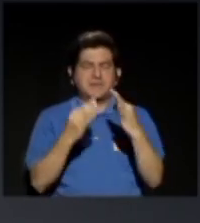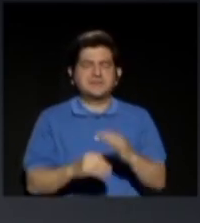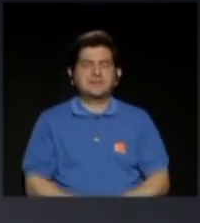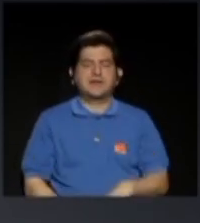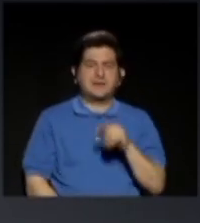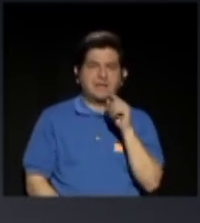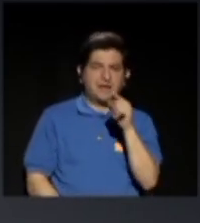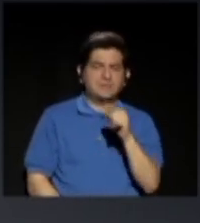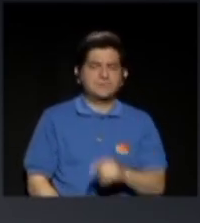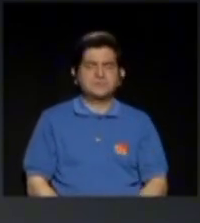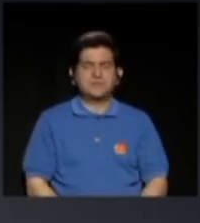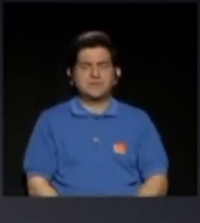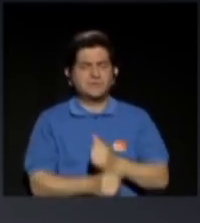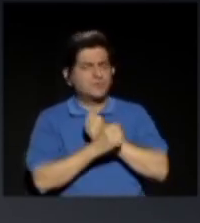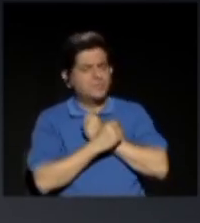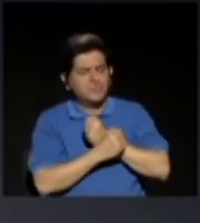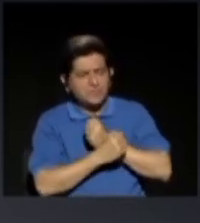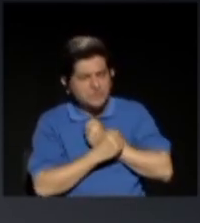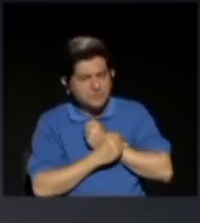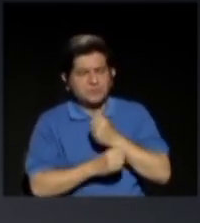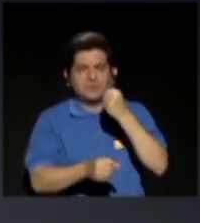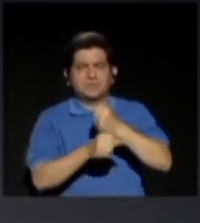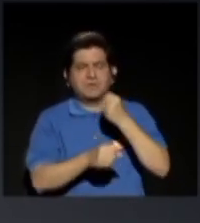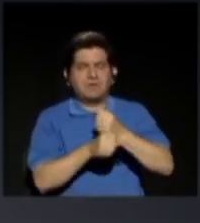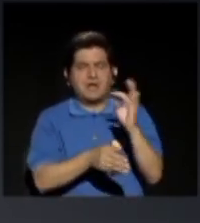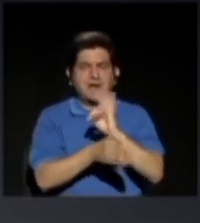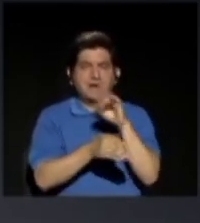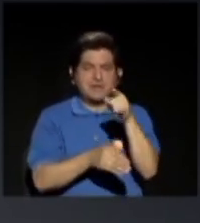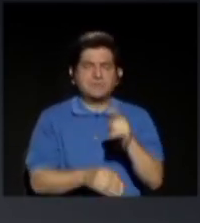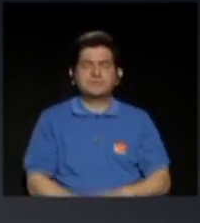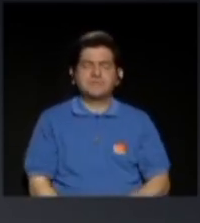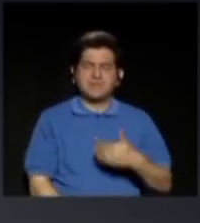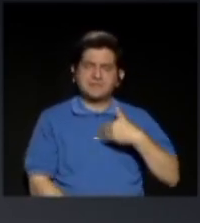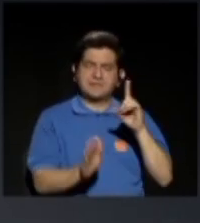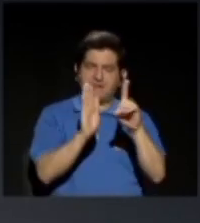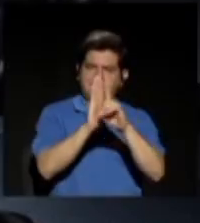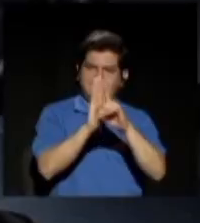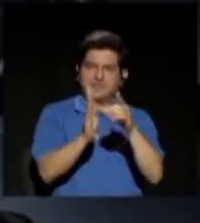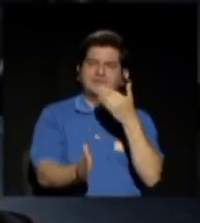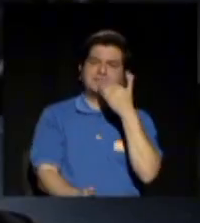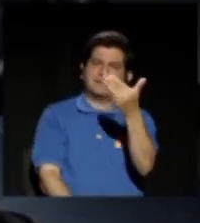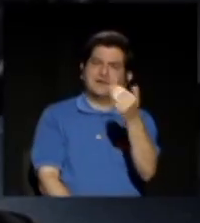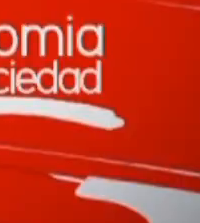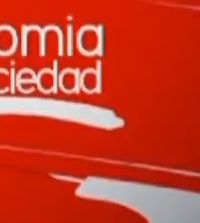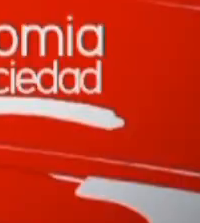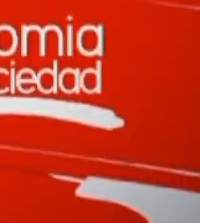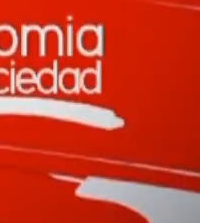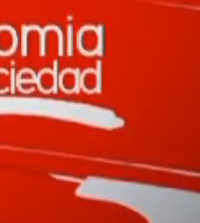ustedes con gran cariño la televisión que ustedes se merecen. Gracias.